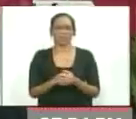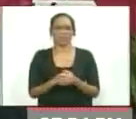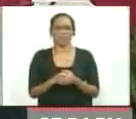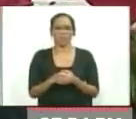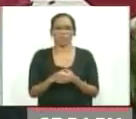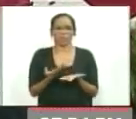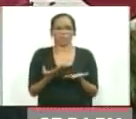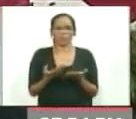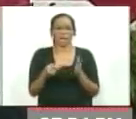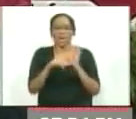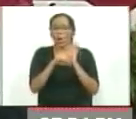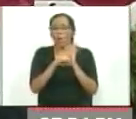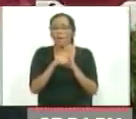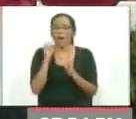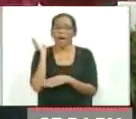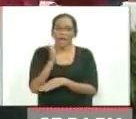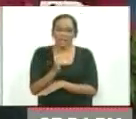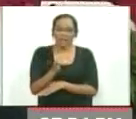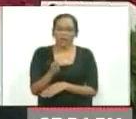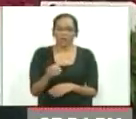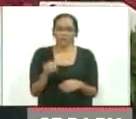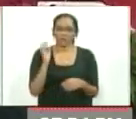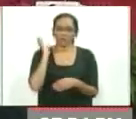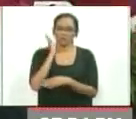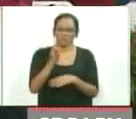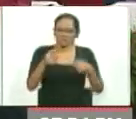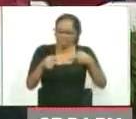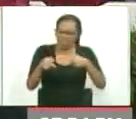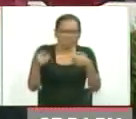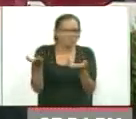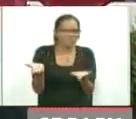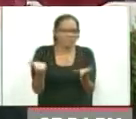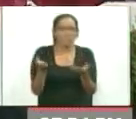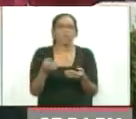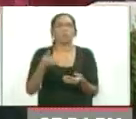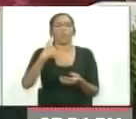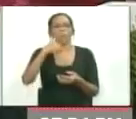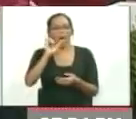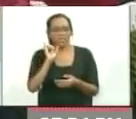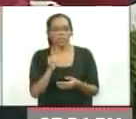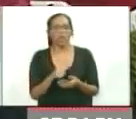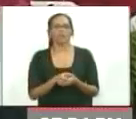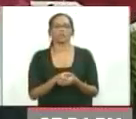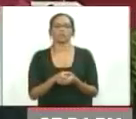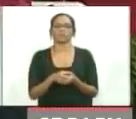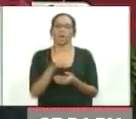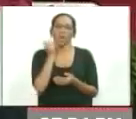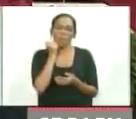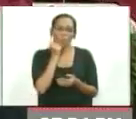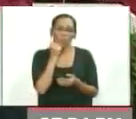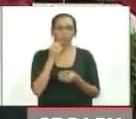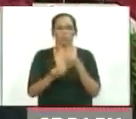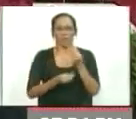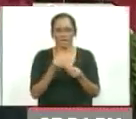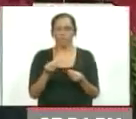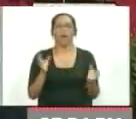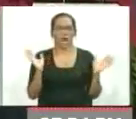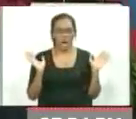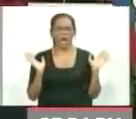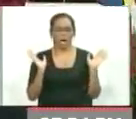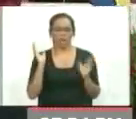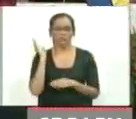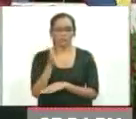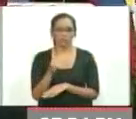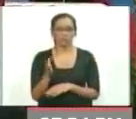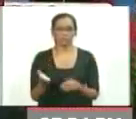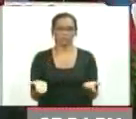sanción. Una sanción tiene que ver cuando hay una falta cometida, un delito cometido, y viene la sanción. En este caso